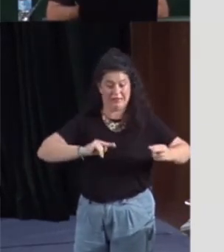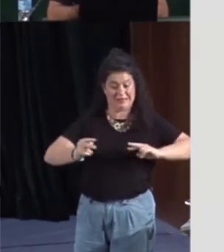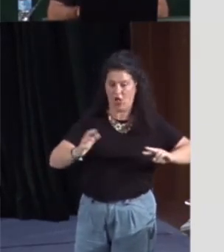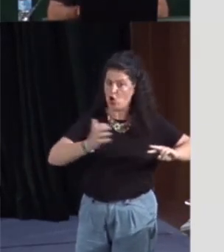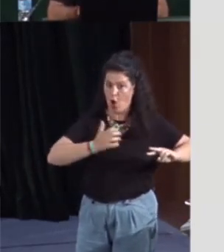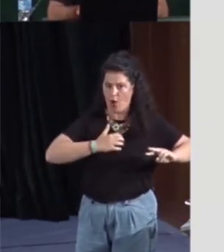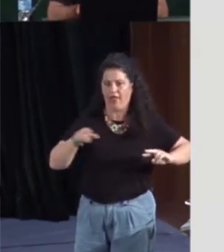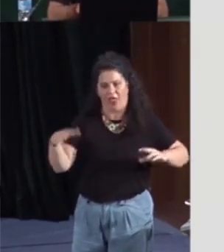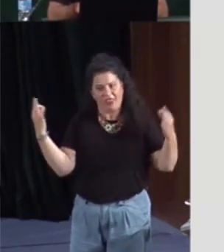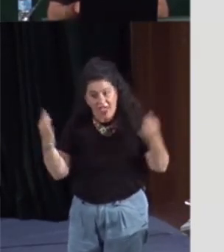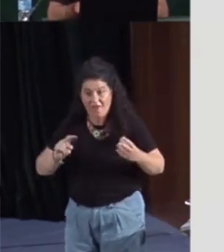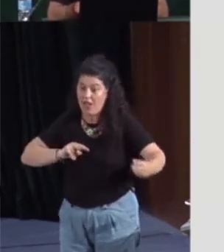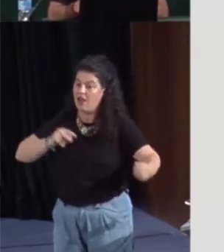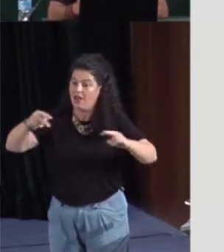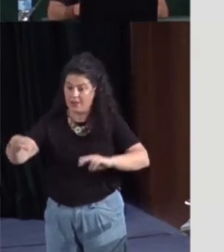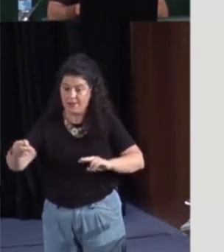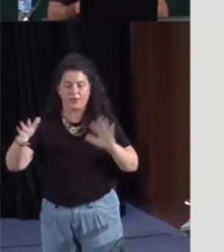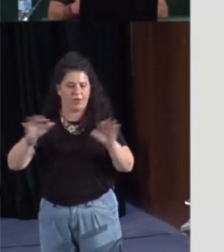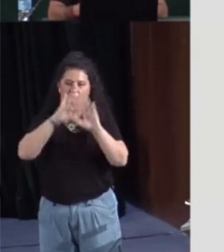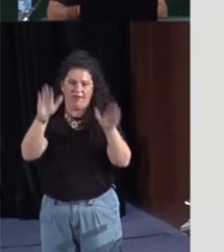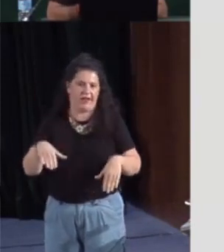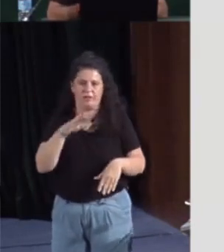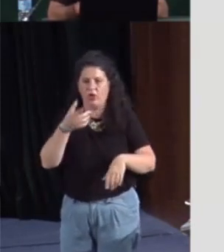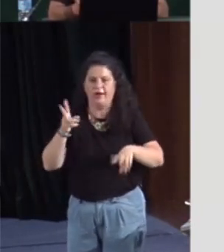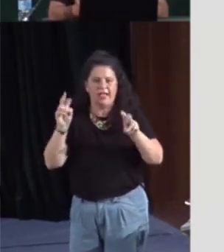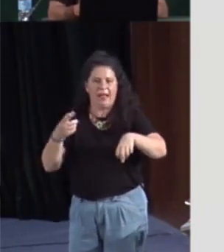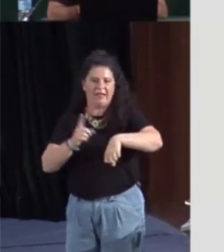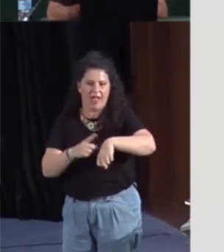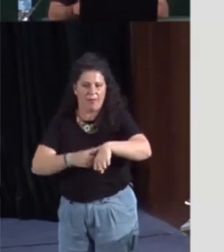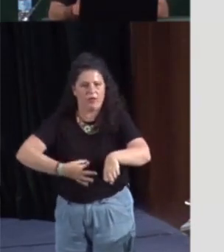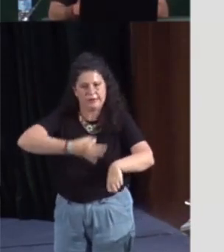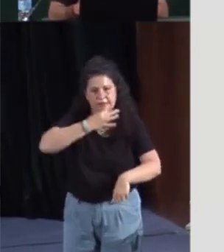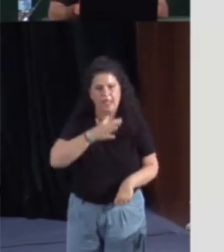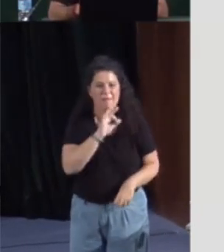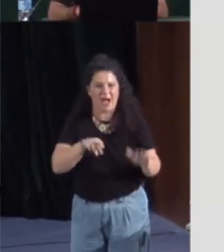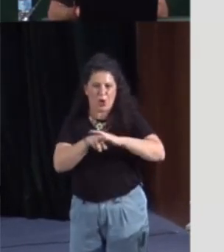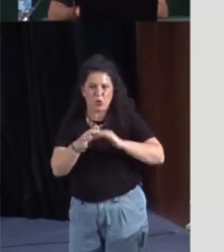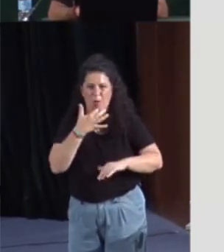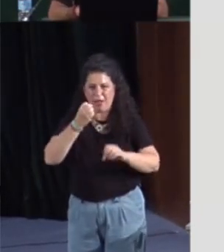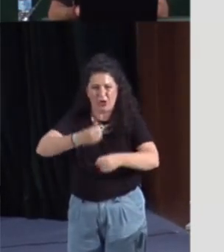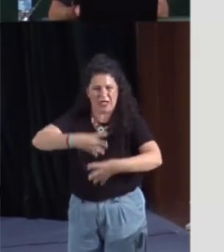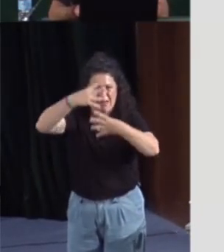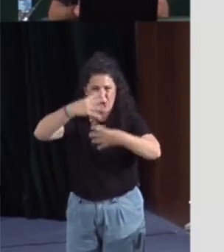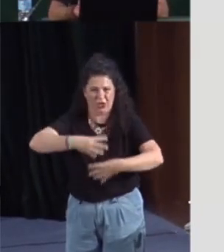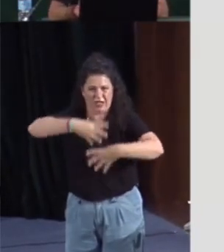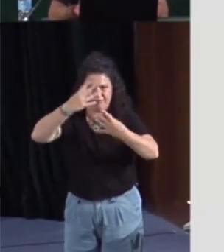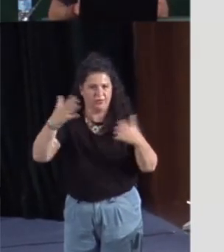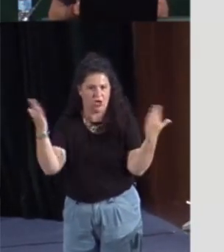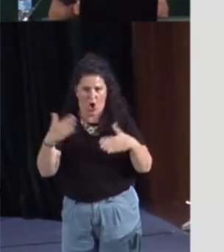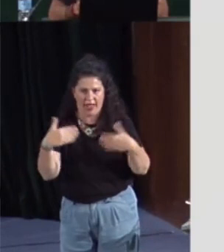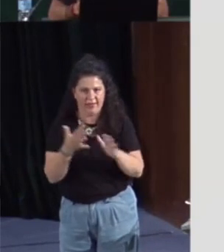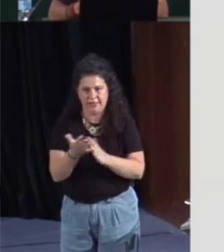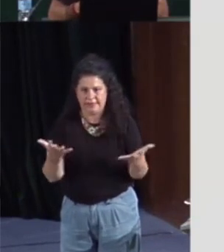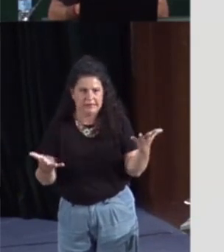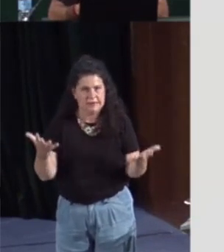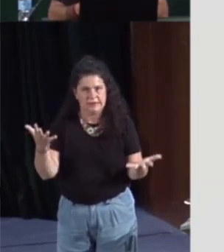Pero independientemente de eso, finalmente, por cuestiones de recursos, de tiempo, etcétera, etcétera, él realizó una parte de interpretación y